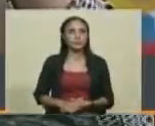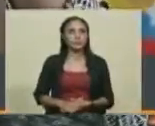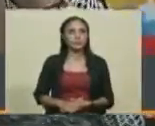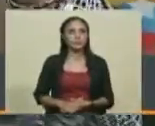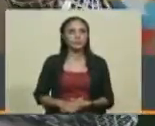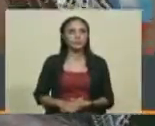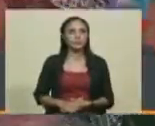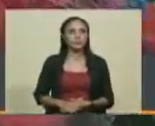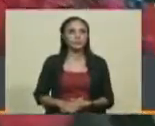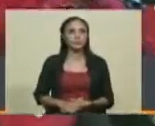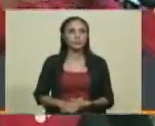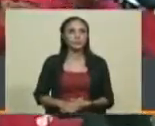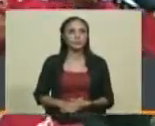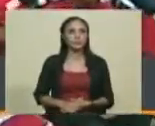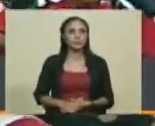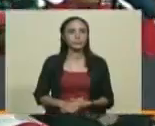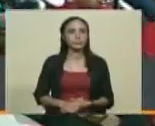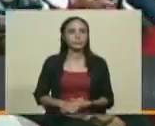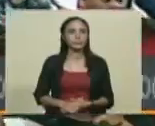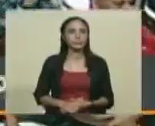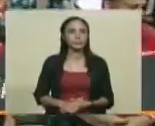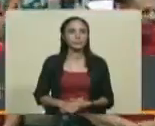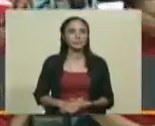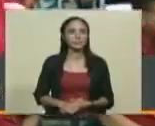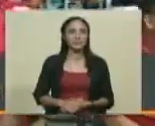Bueno, camaradas, camarados,